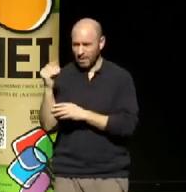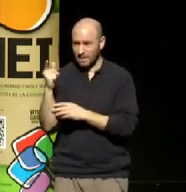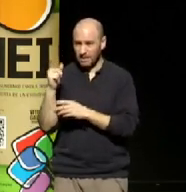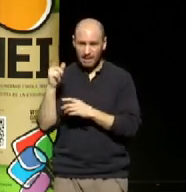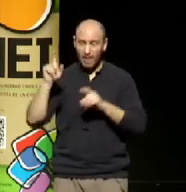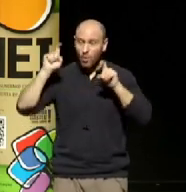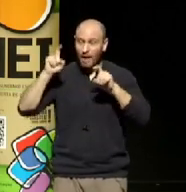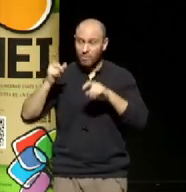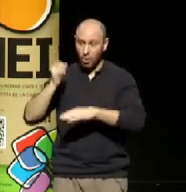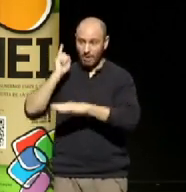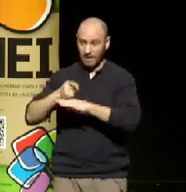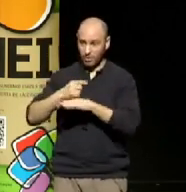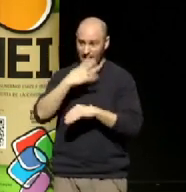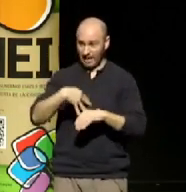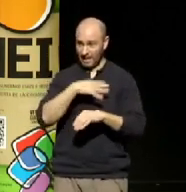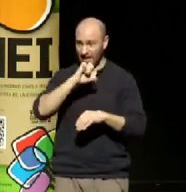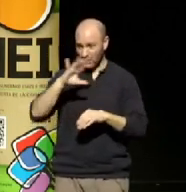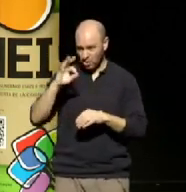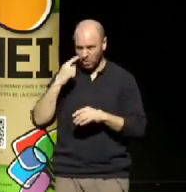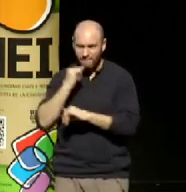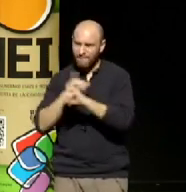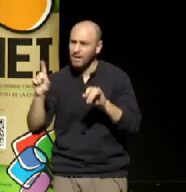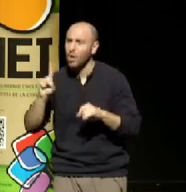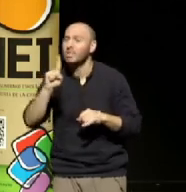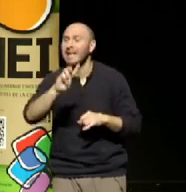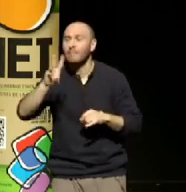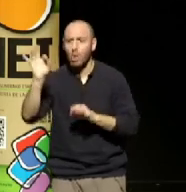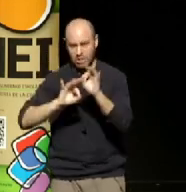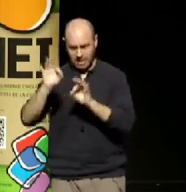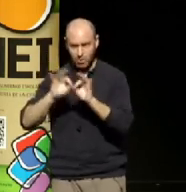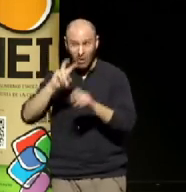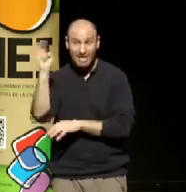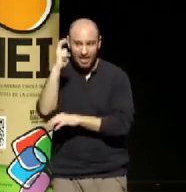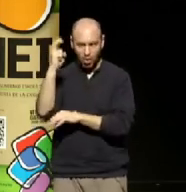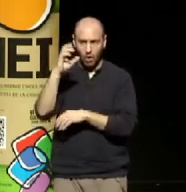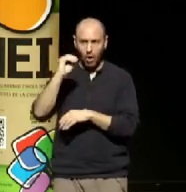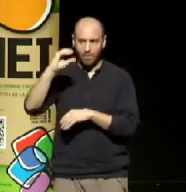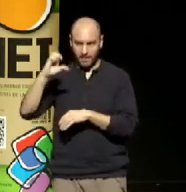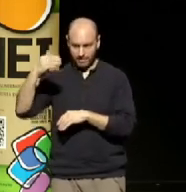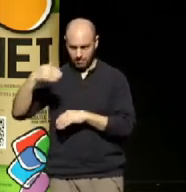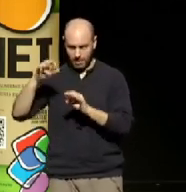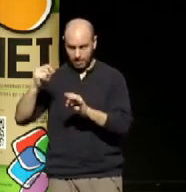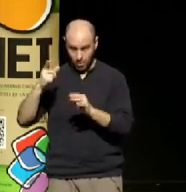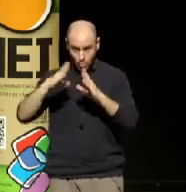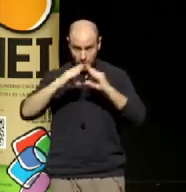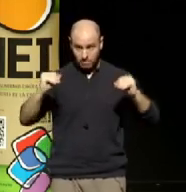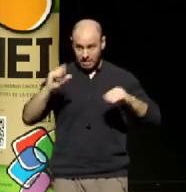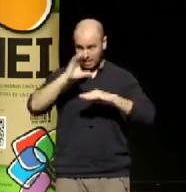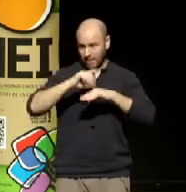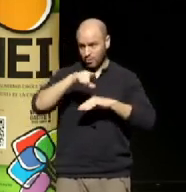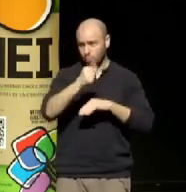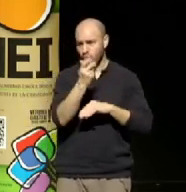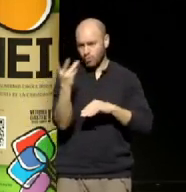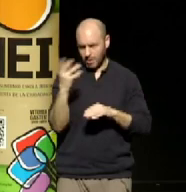educación obligatoria. 13% de jóvenes, récord en la OCDE. O sea, decir, tenemos unos universitarios, un número razonable,